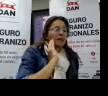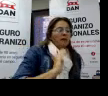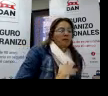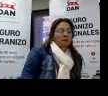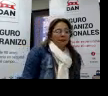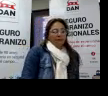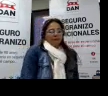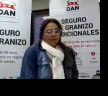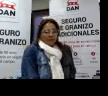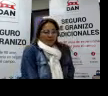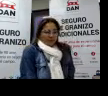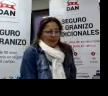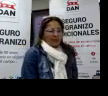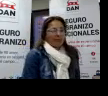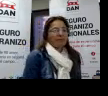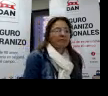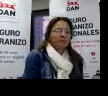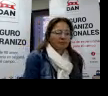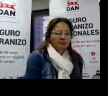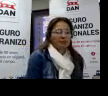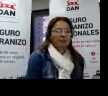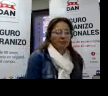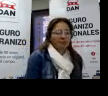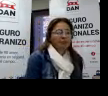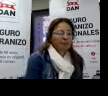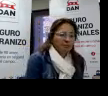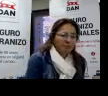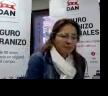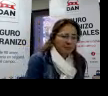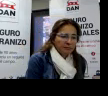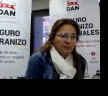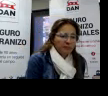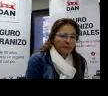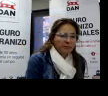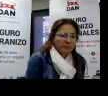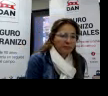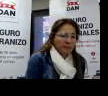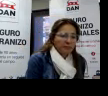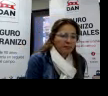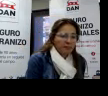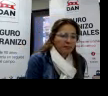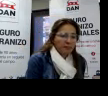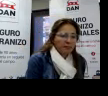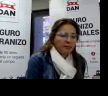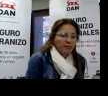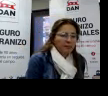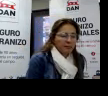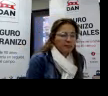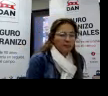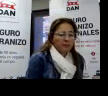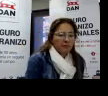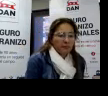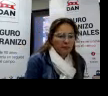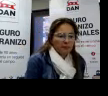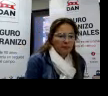Por primera vez, un verde medianamente generalizado, ¿sí? Estamos hablando de gran parte de la zona central, gran parte de